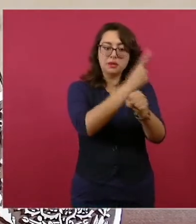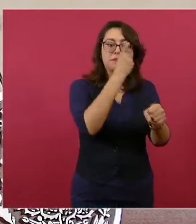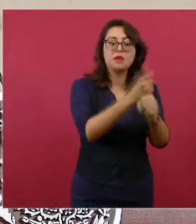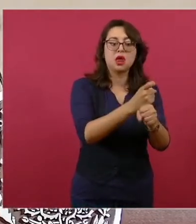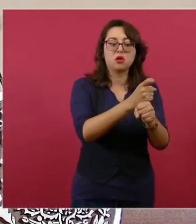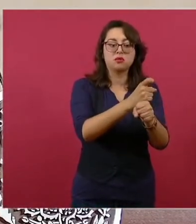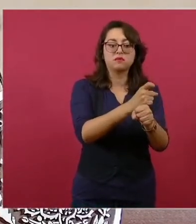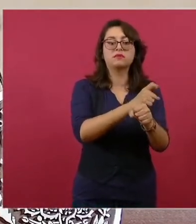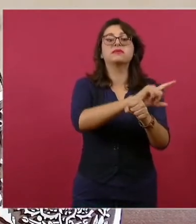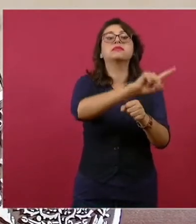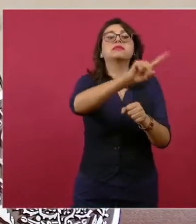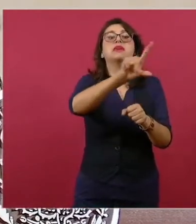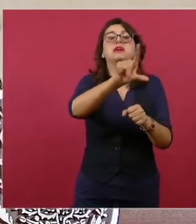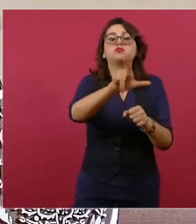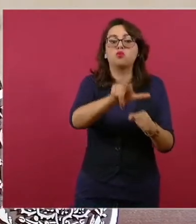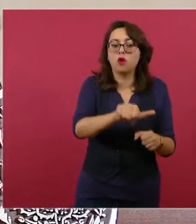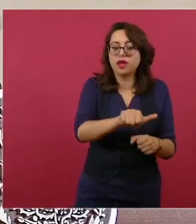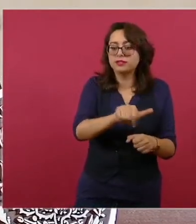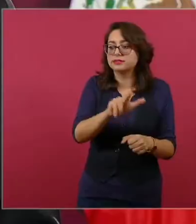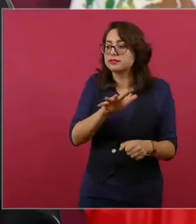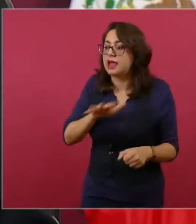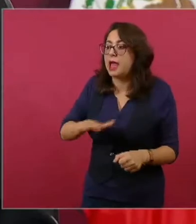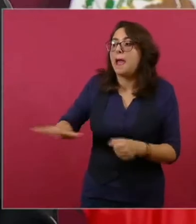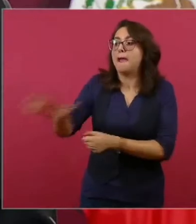Y por eso convirtieron las deudas